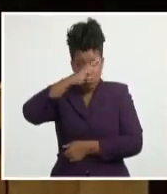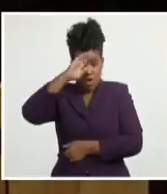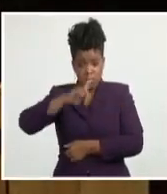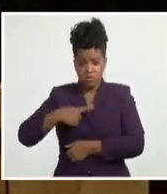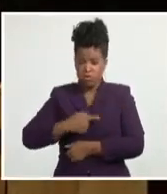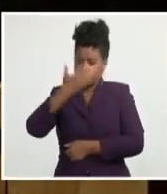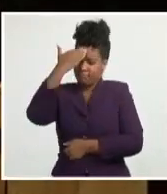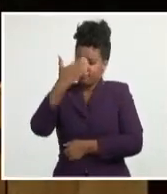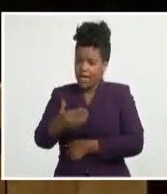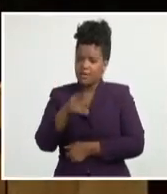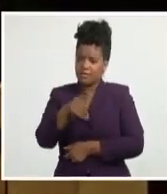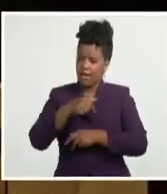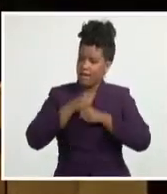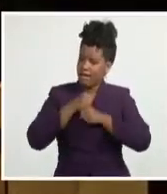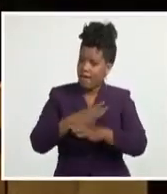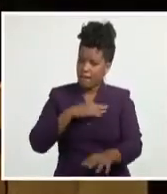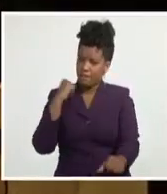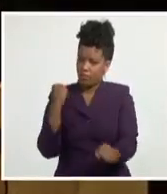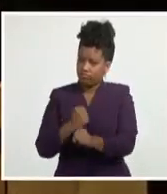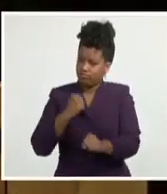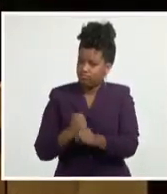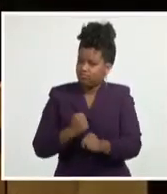por el ejemplo, el empuje.